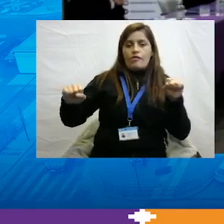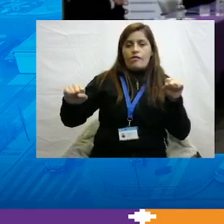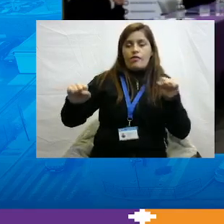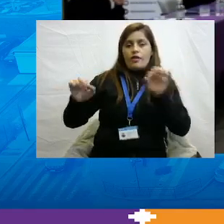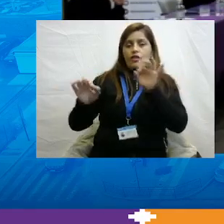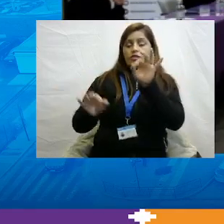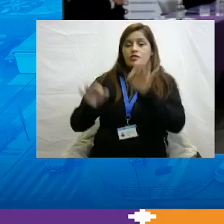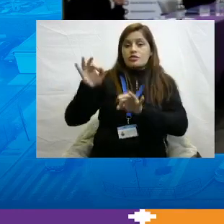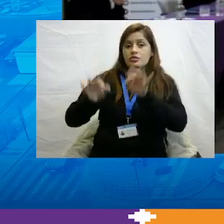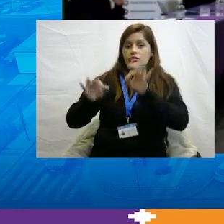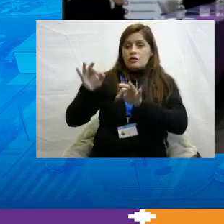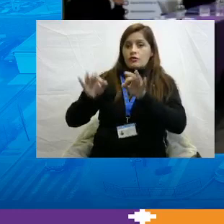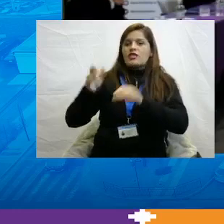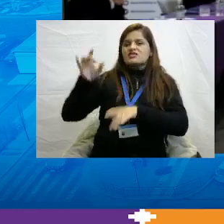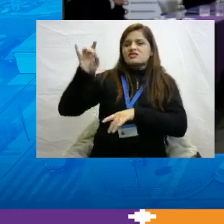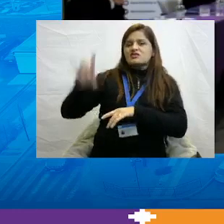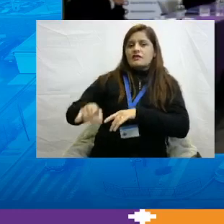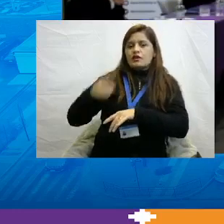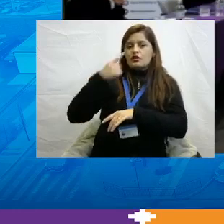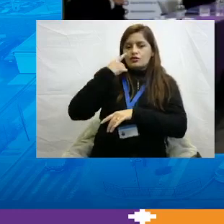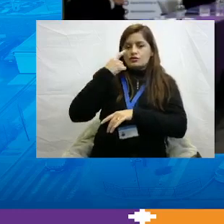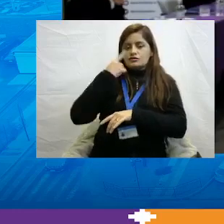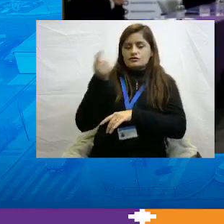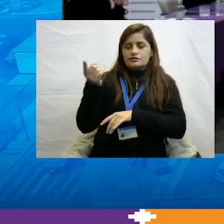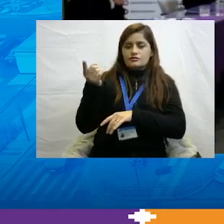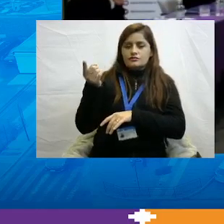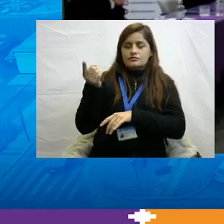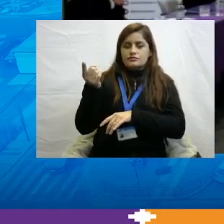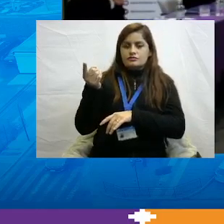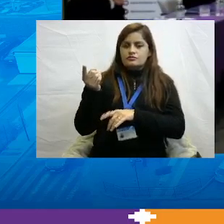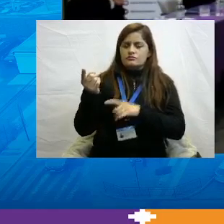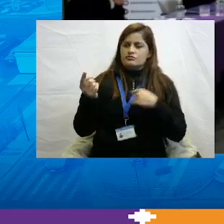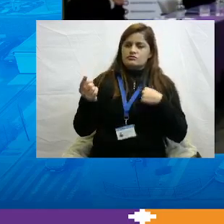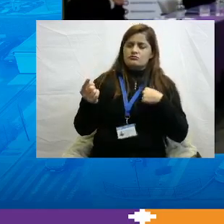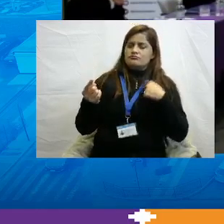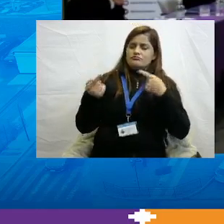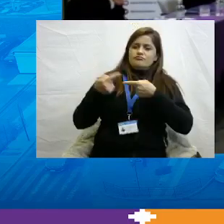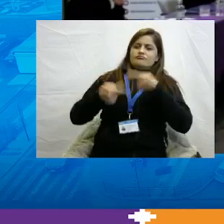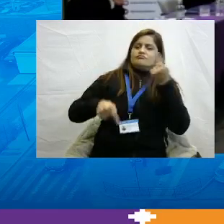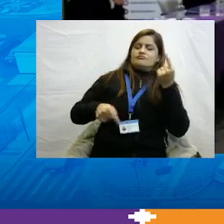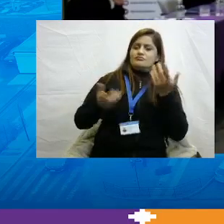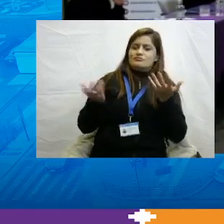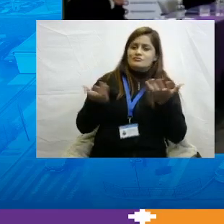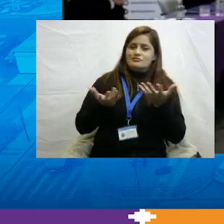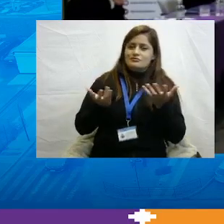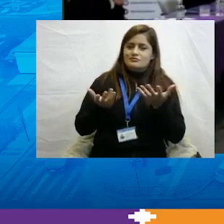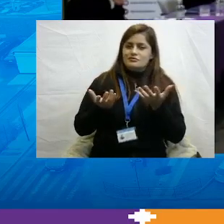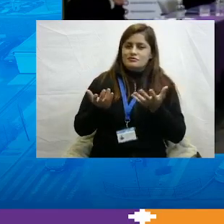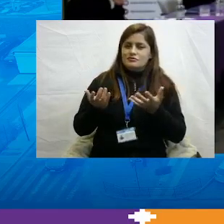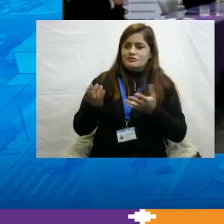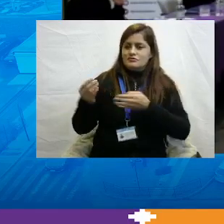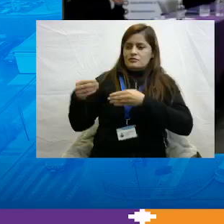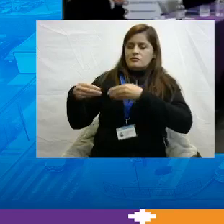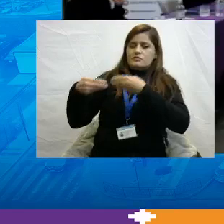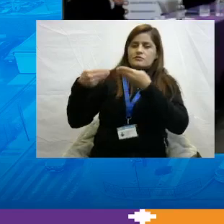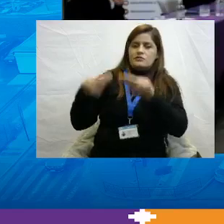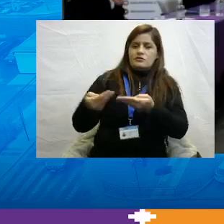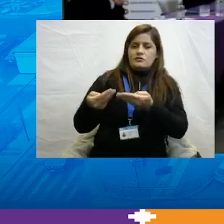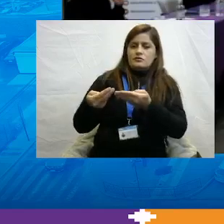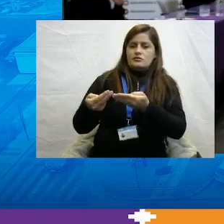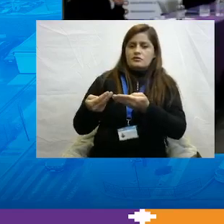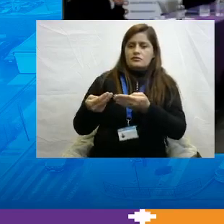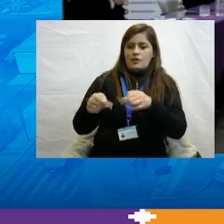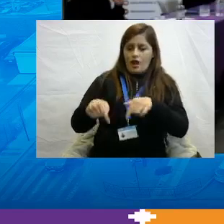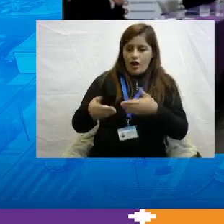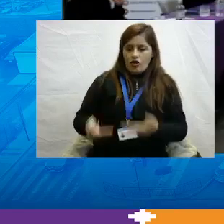esta altura debería conocer. Y la verdad es que no me cuadra de manera alguna el ofrecimiento extraordinario que se